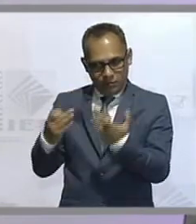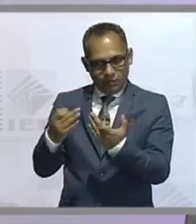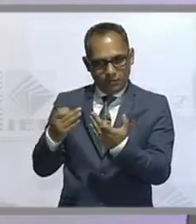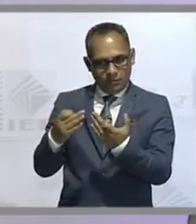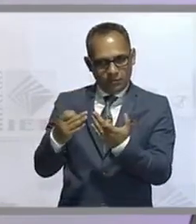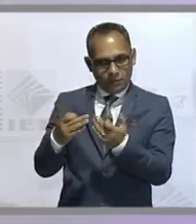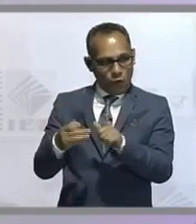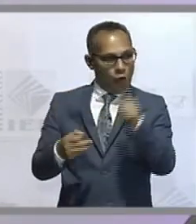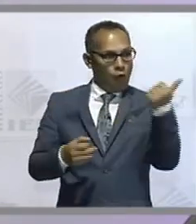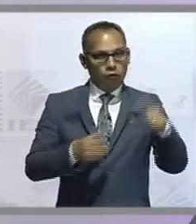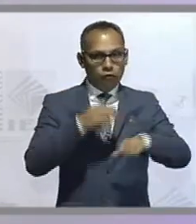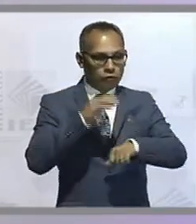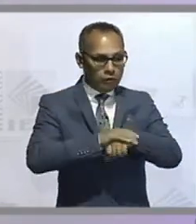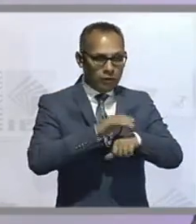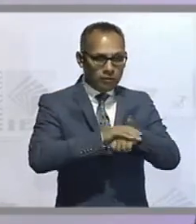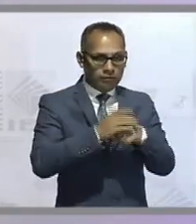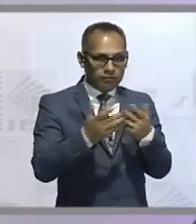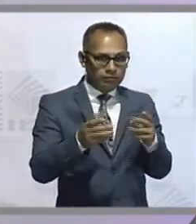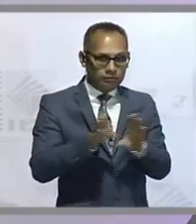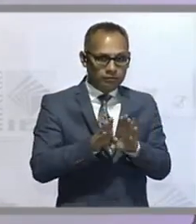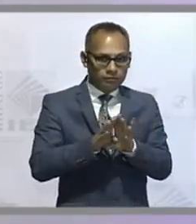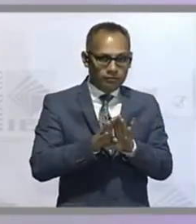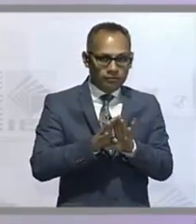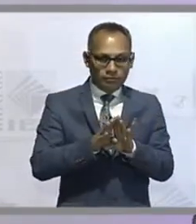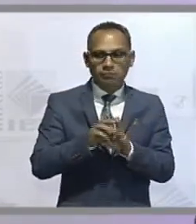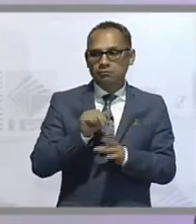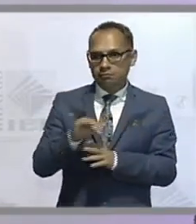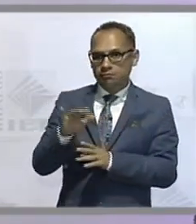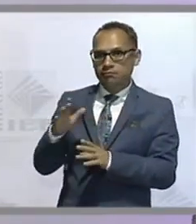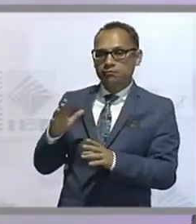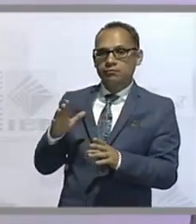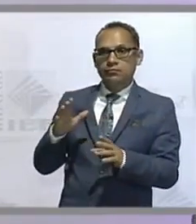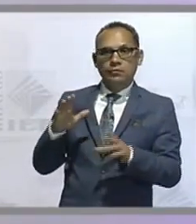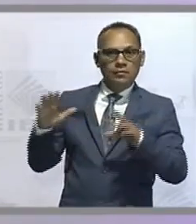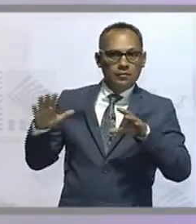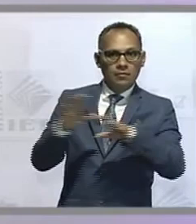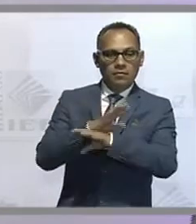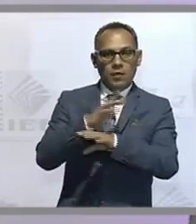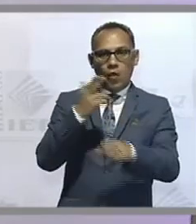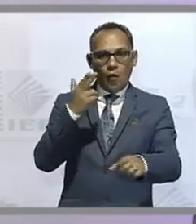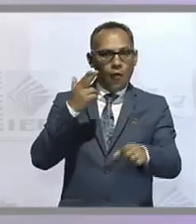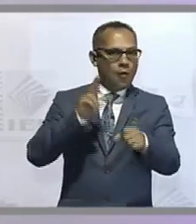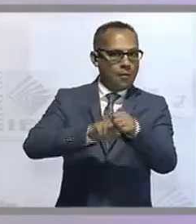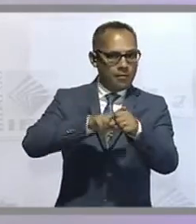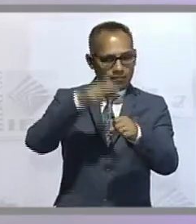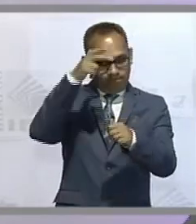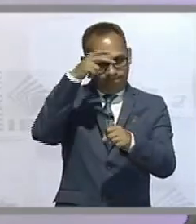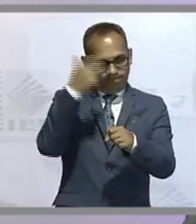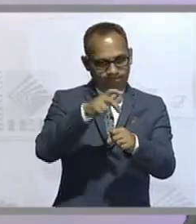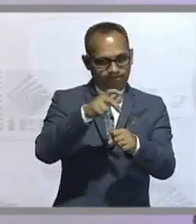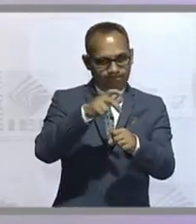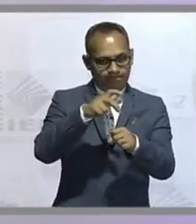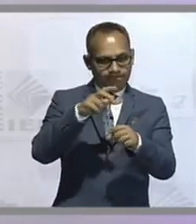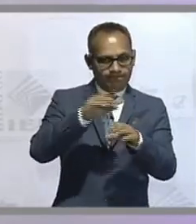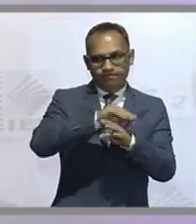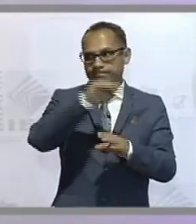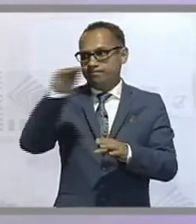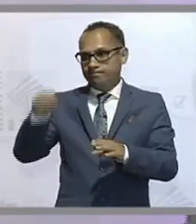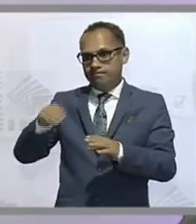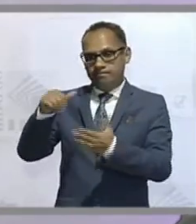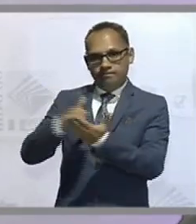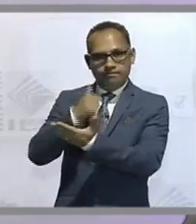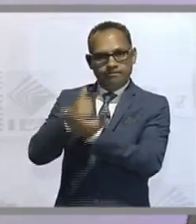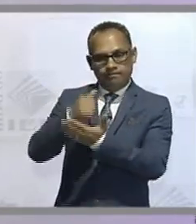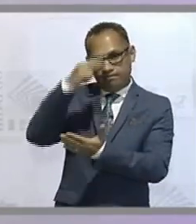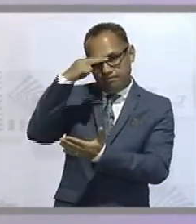amigos que logrado moverme del hospital de un hospital en pachuca hacia la ciudad de mexico salve mi vida de lo contrario y